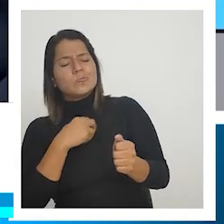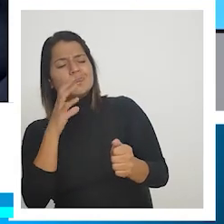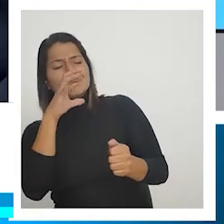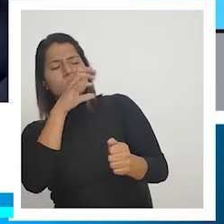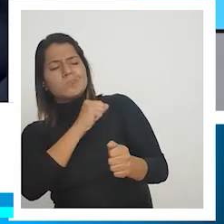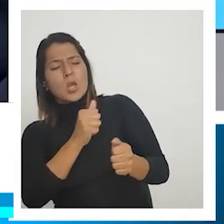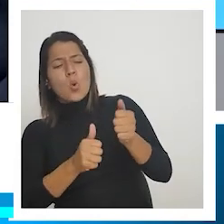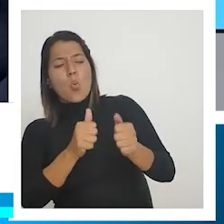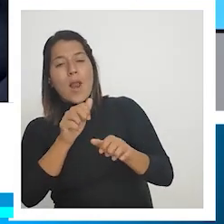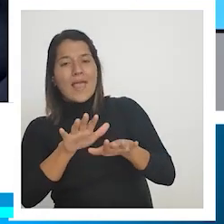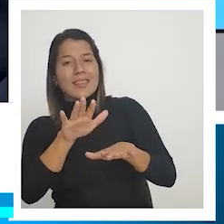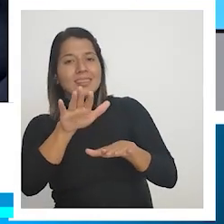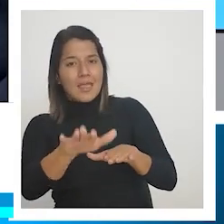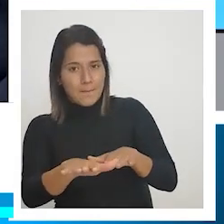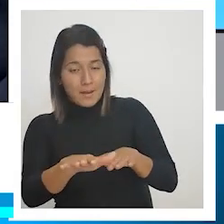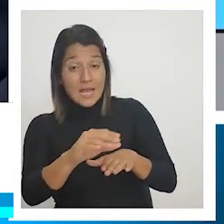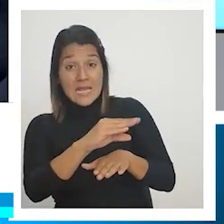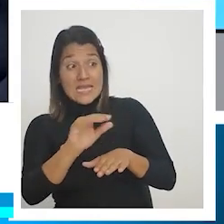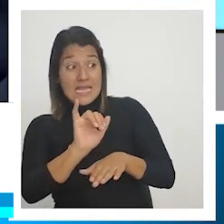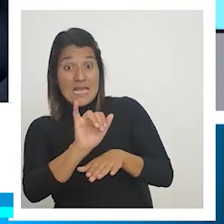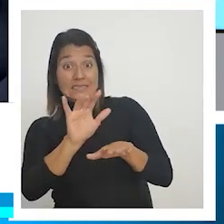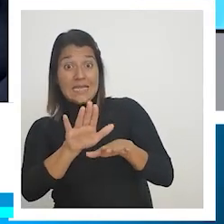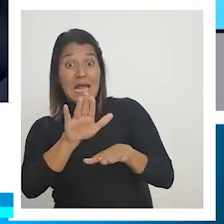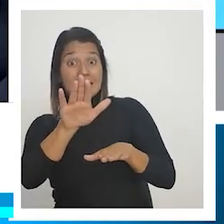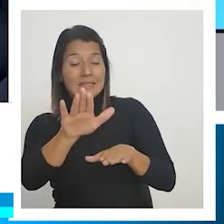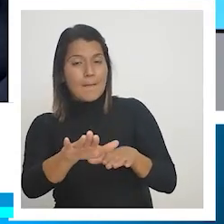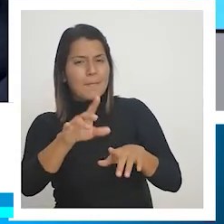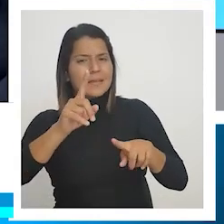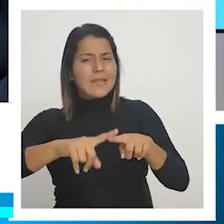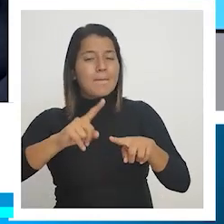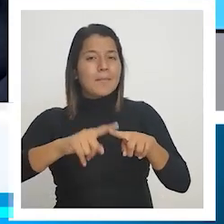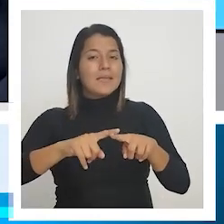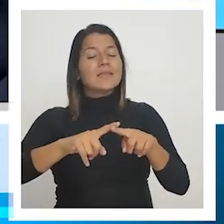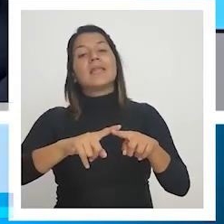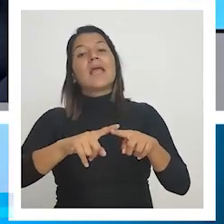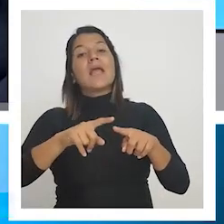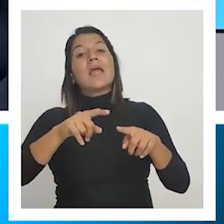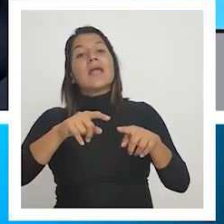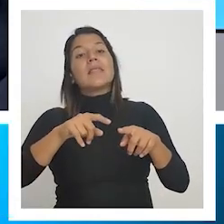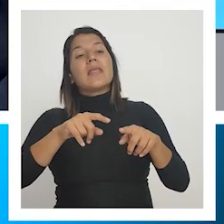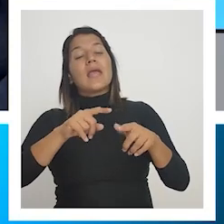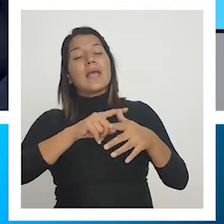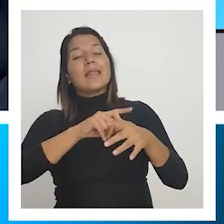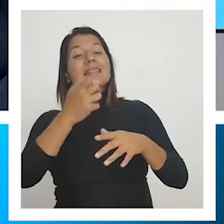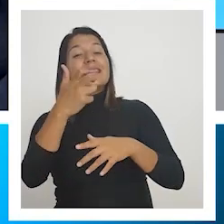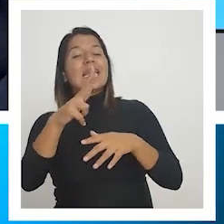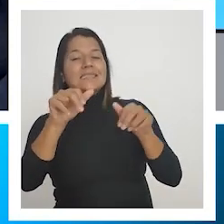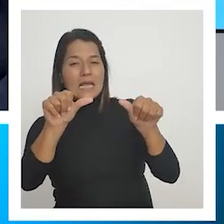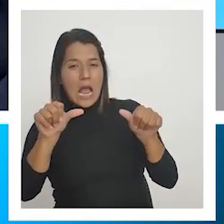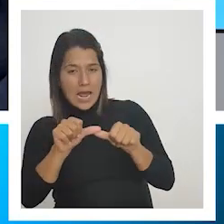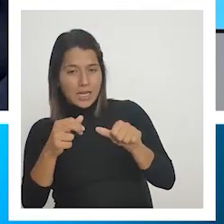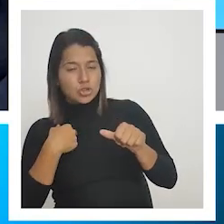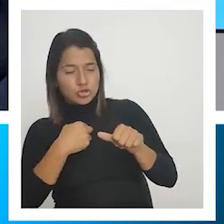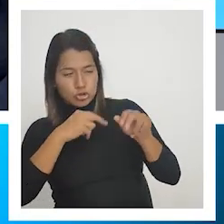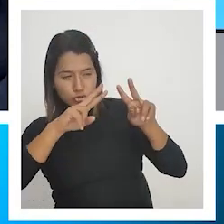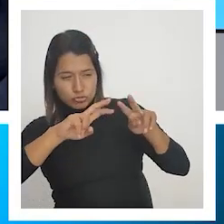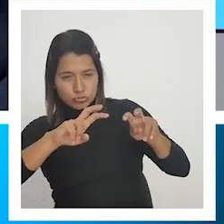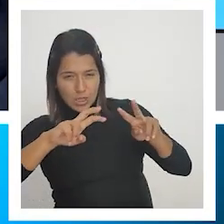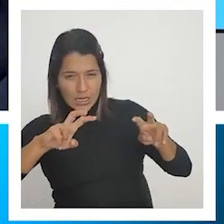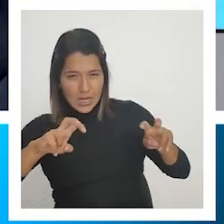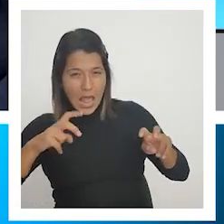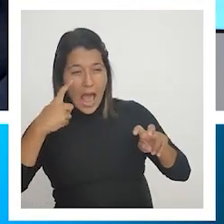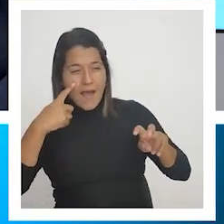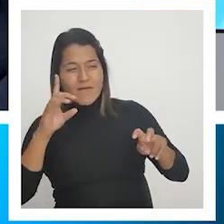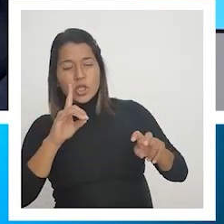etapa de evolución está determinada por 13 áreas que medimos de las empresas para ver dónde están sus debilidades y qué es lo que